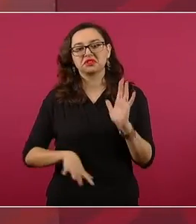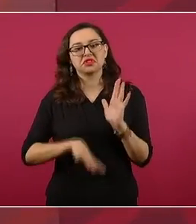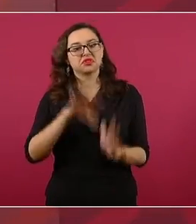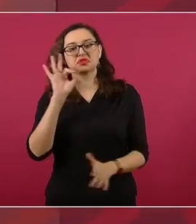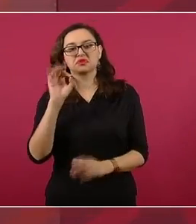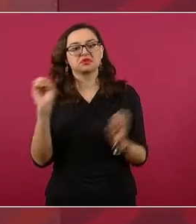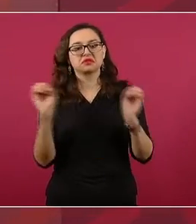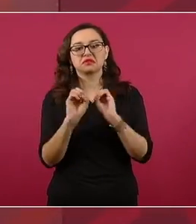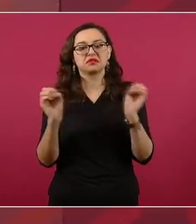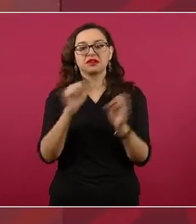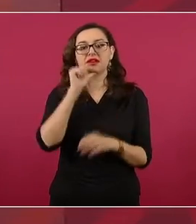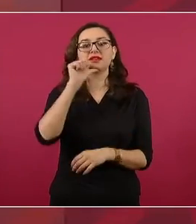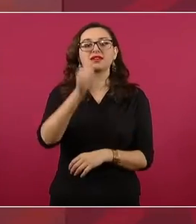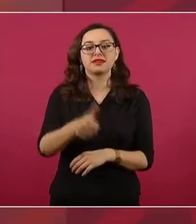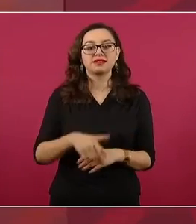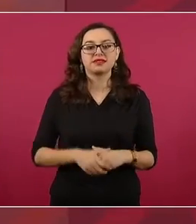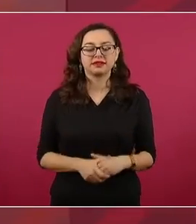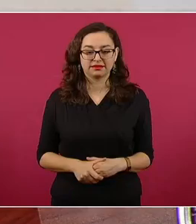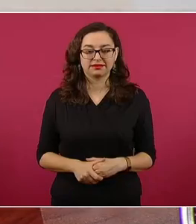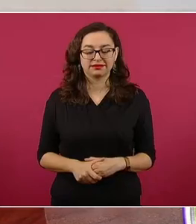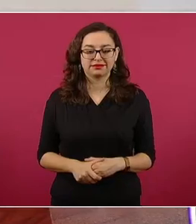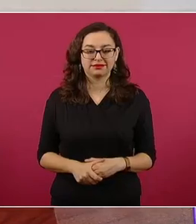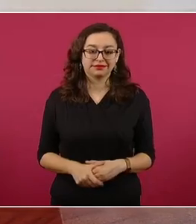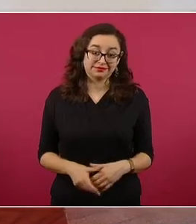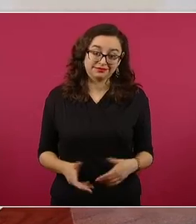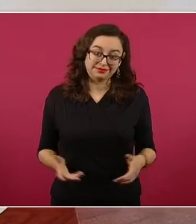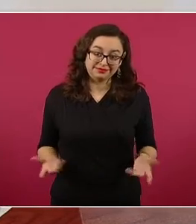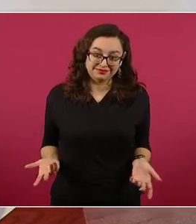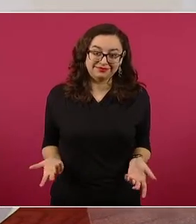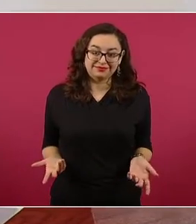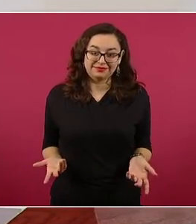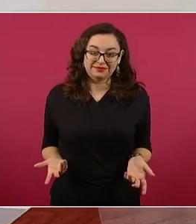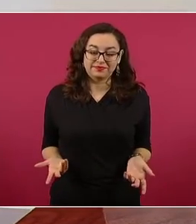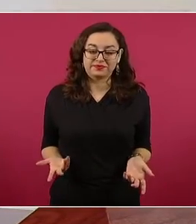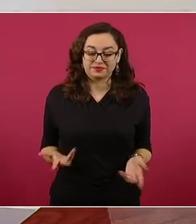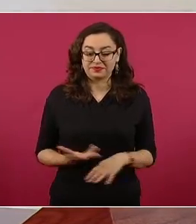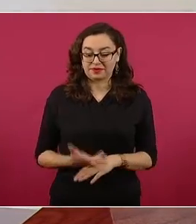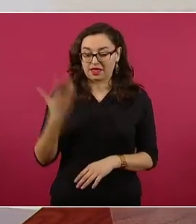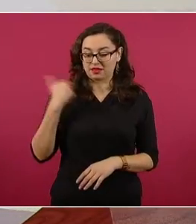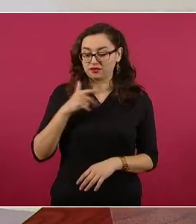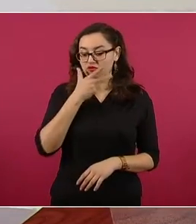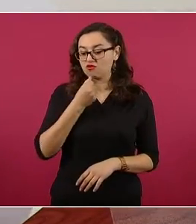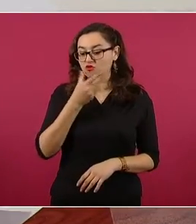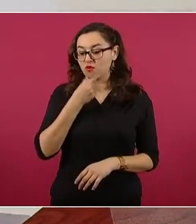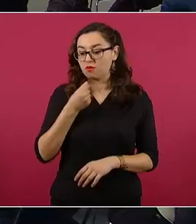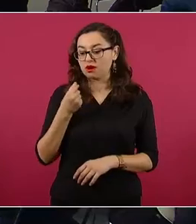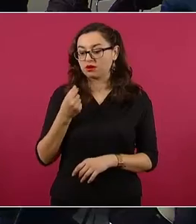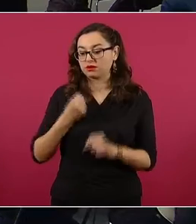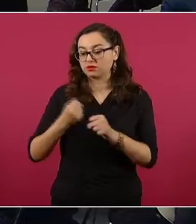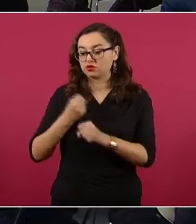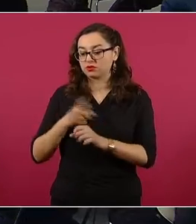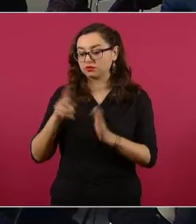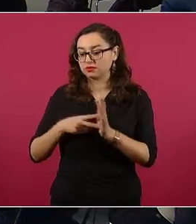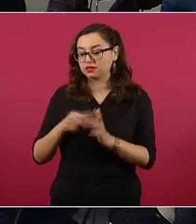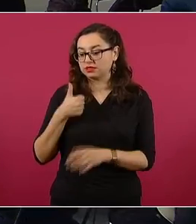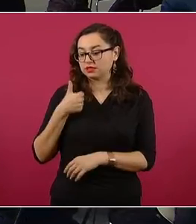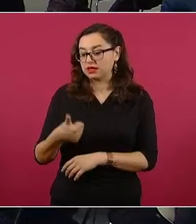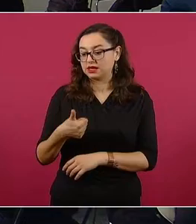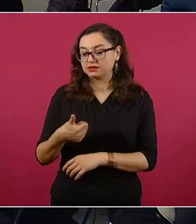Y como me dijo un campesino cuando nos robaron la presidencia en el 2006,